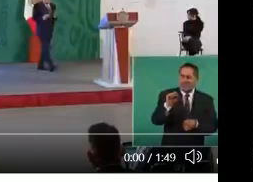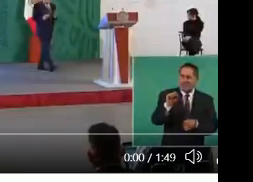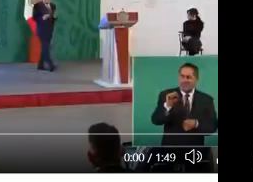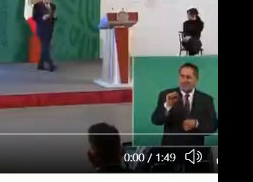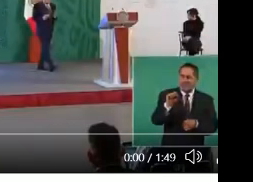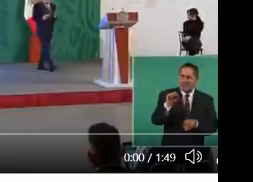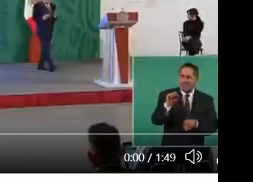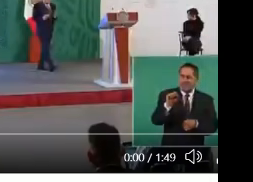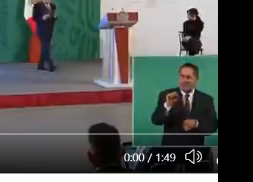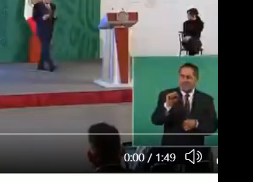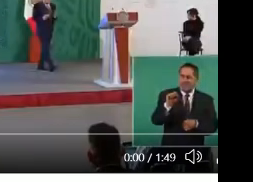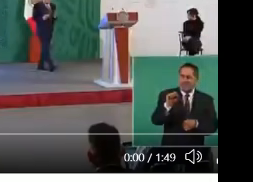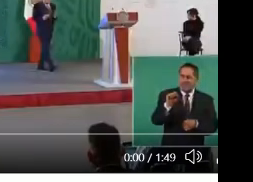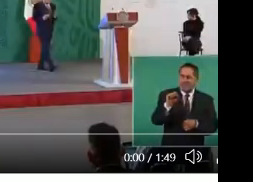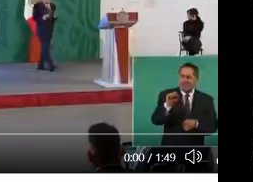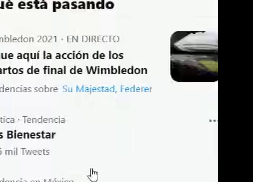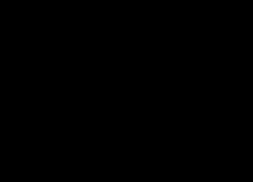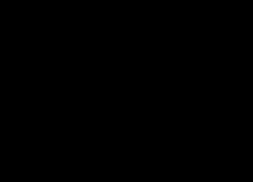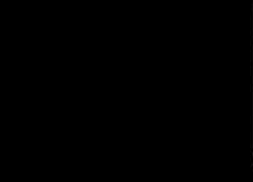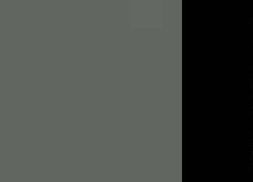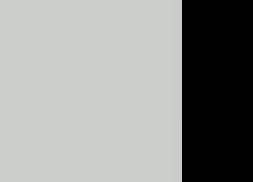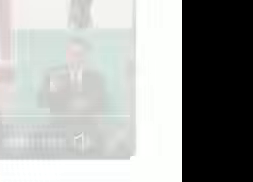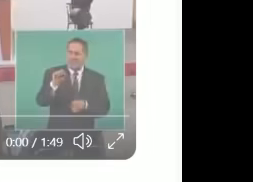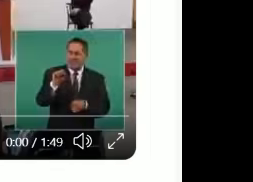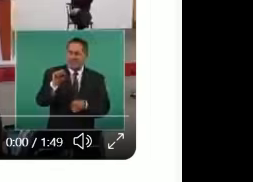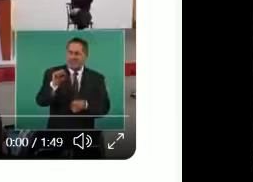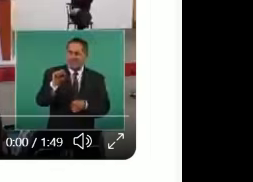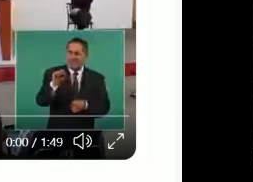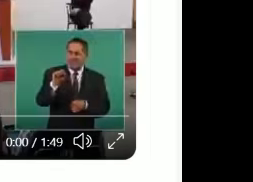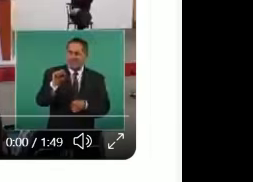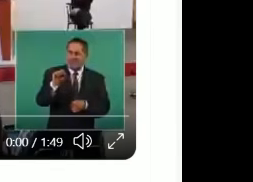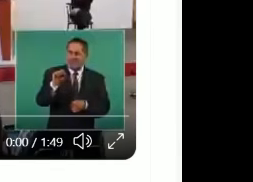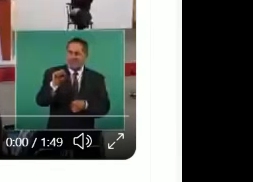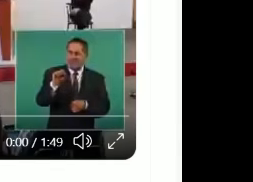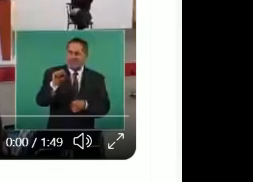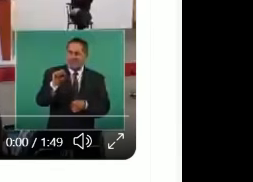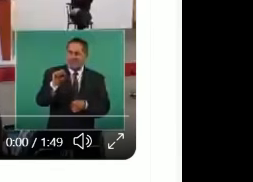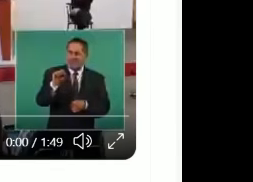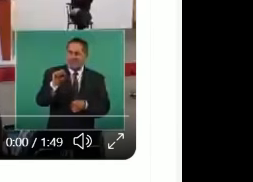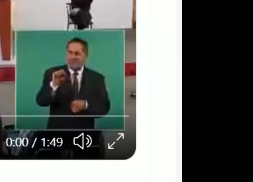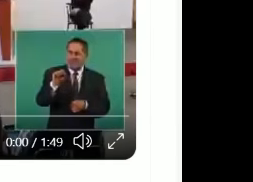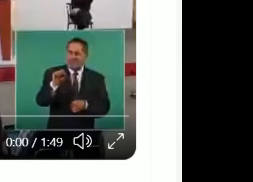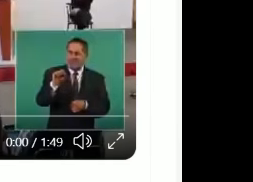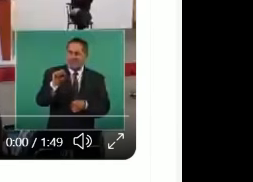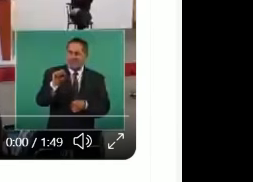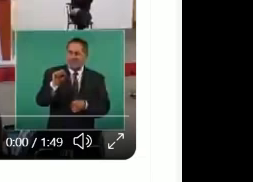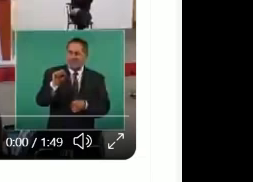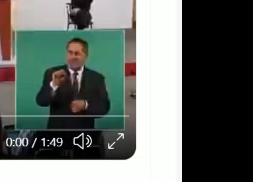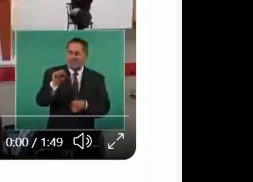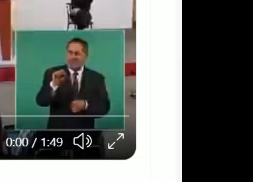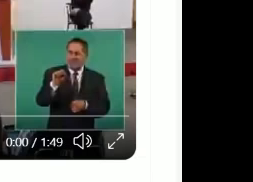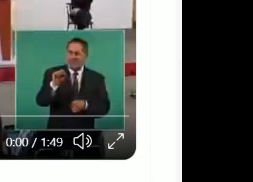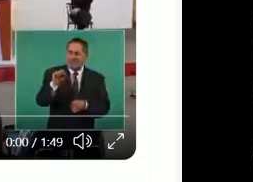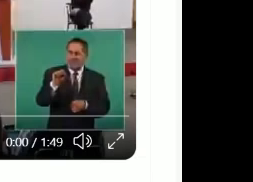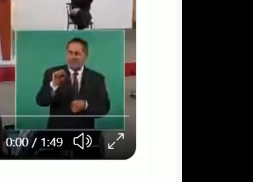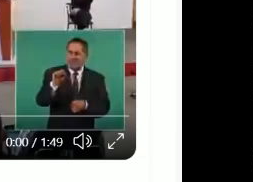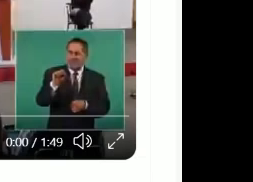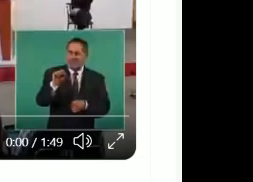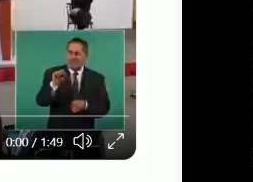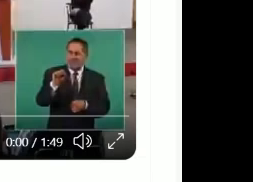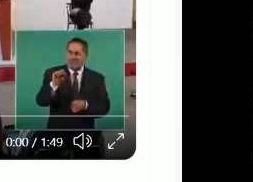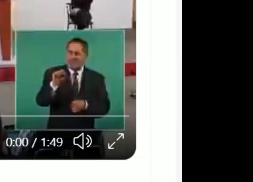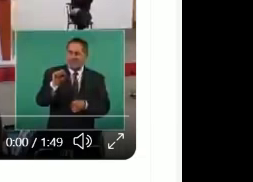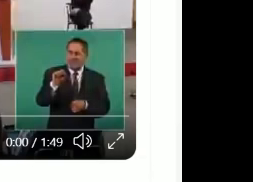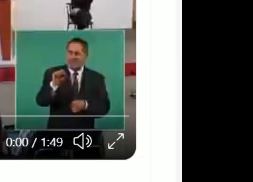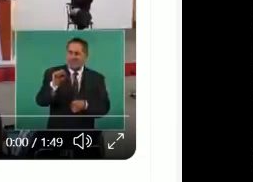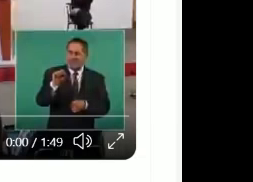vamos a crear esta compañía de gas porque se han puesto muy abusivos. A diferencia de las gasolinas, lo expresó hace un momento. Como